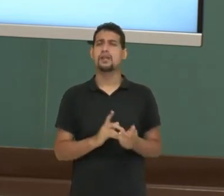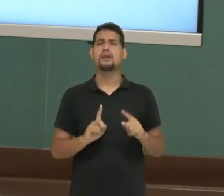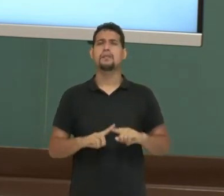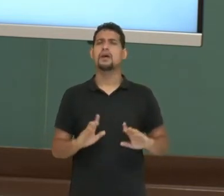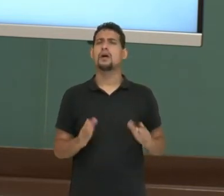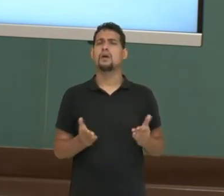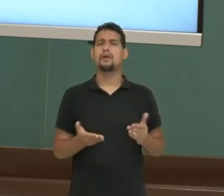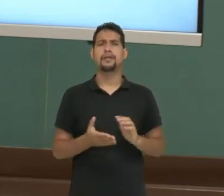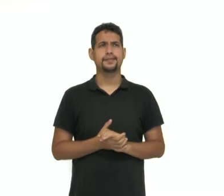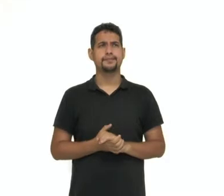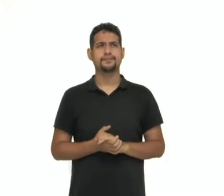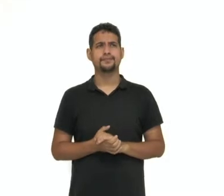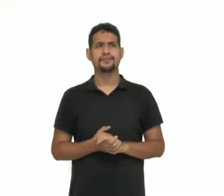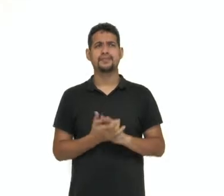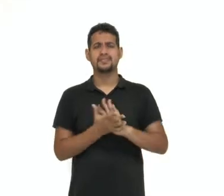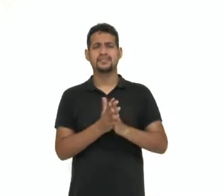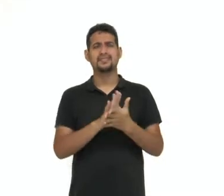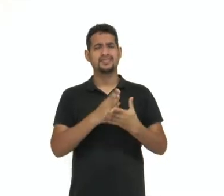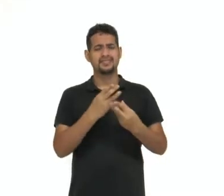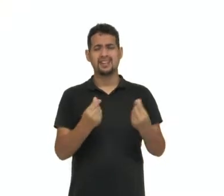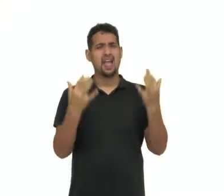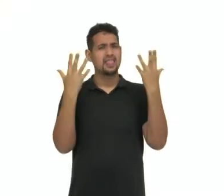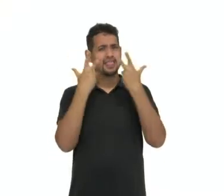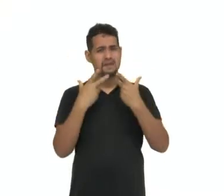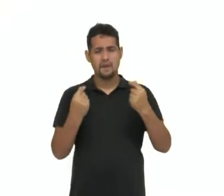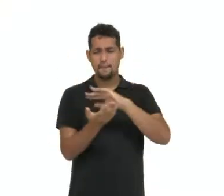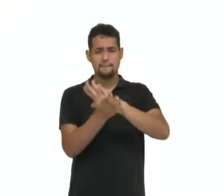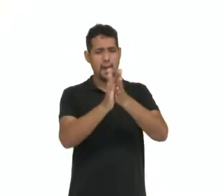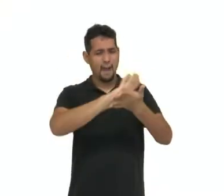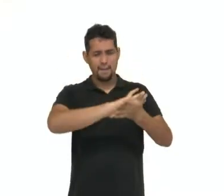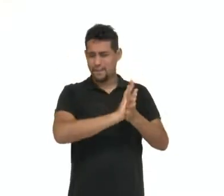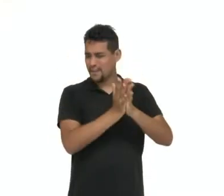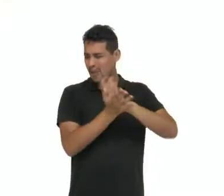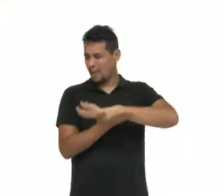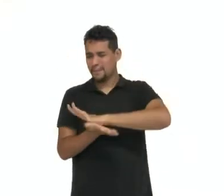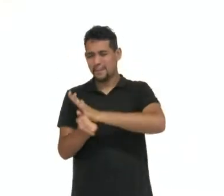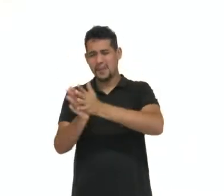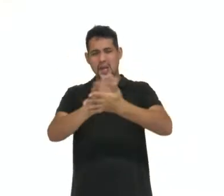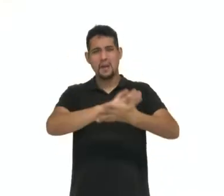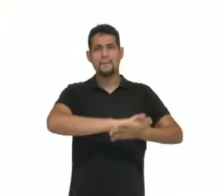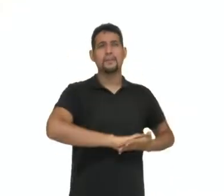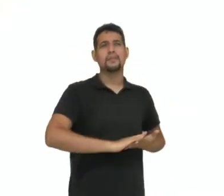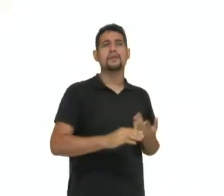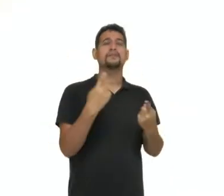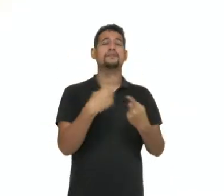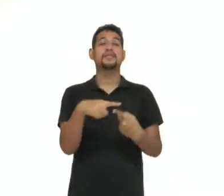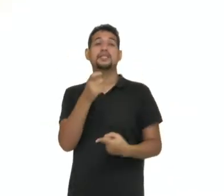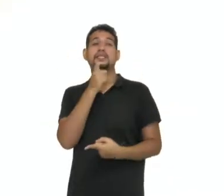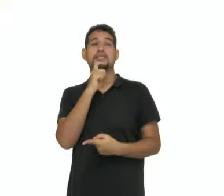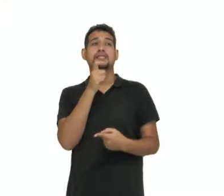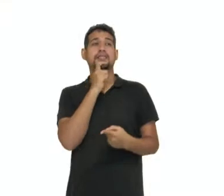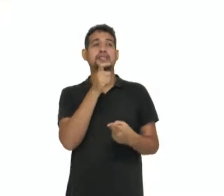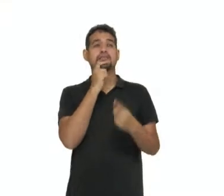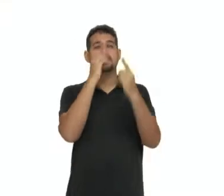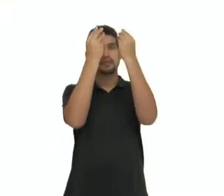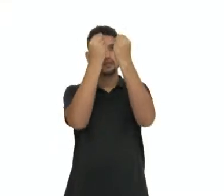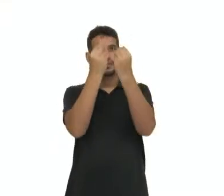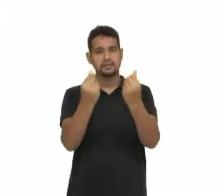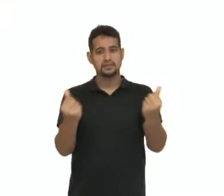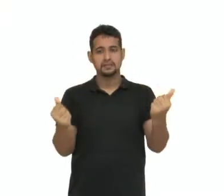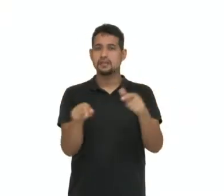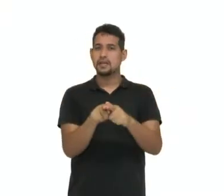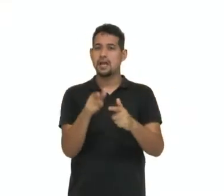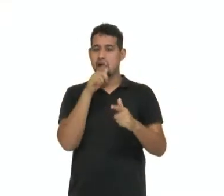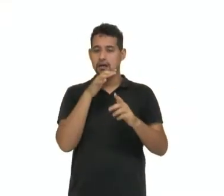agora, la extinción de varias especies en derretimiento de los glaciares. Y el aumento de nivel del